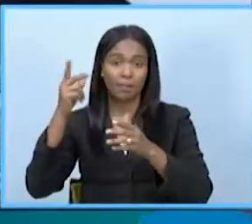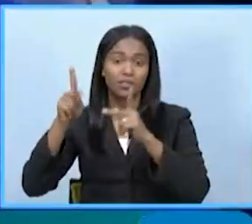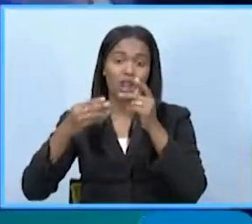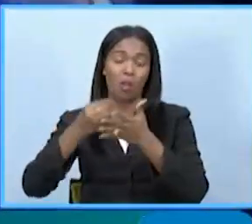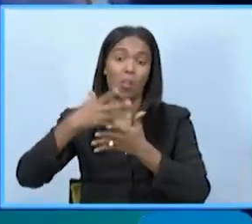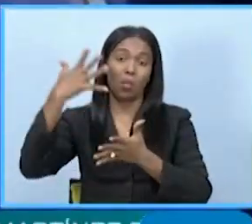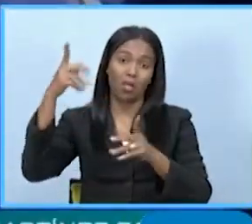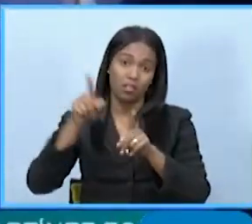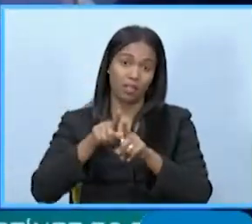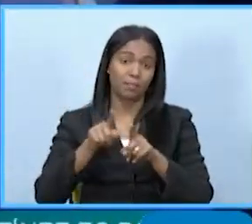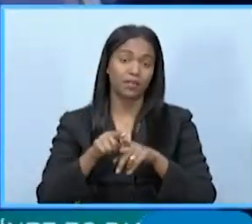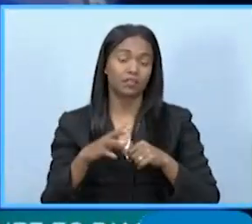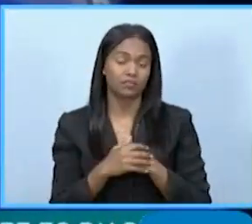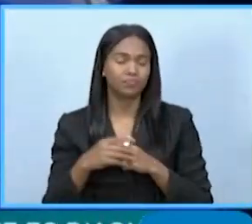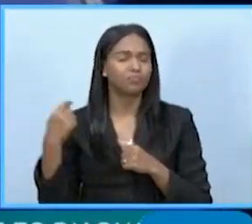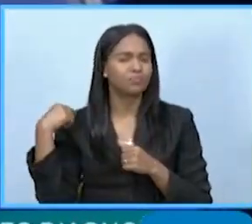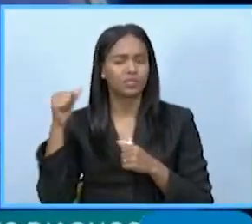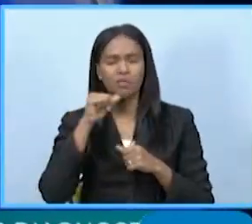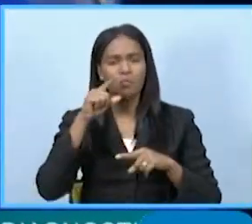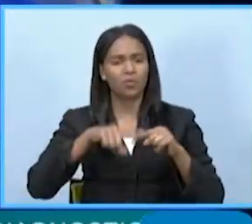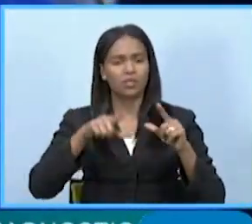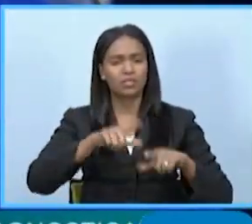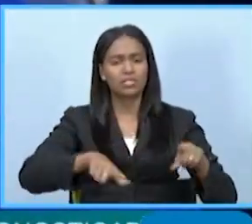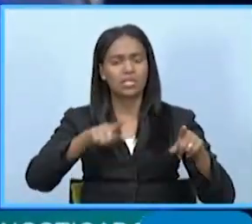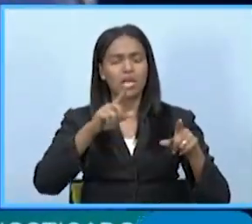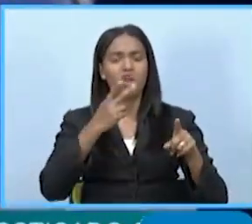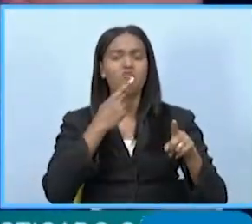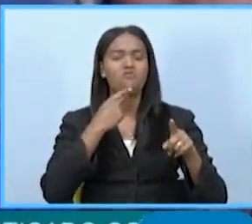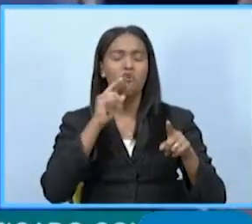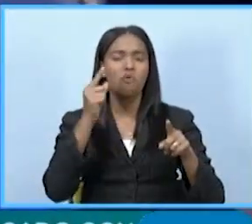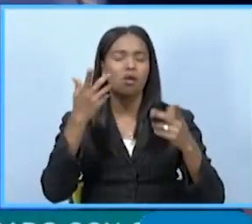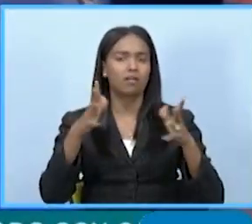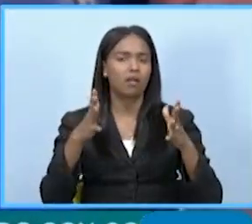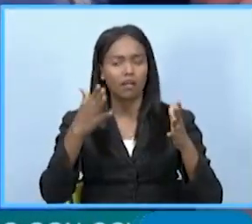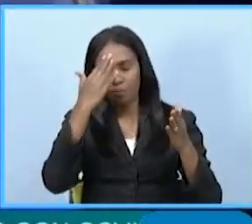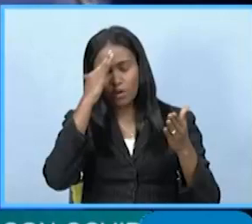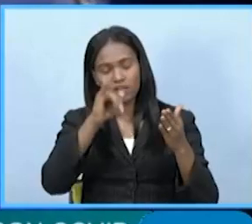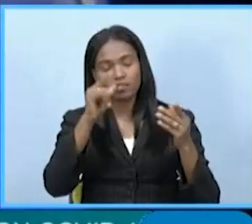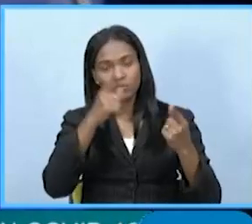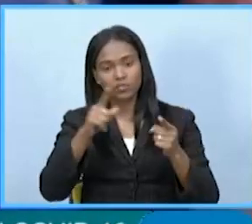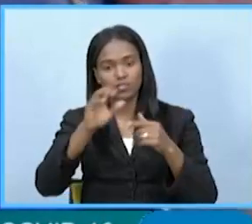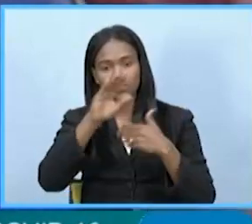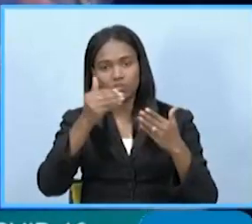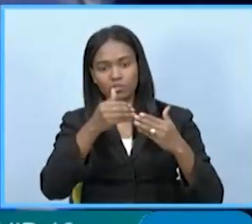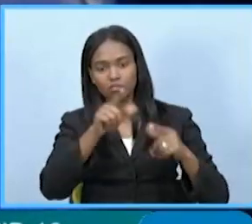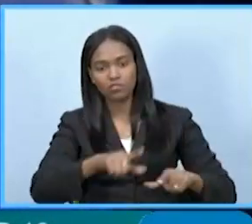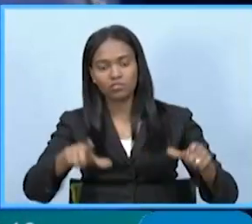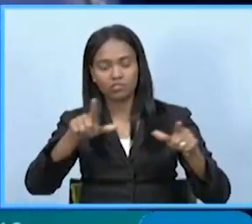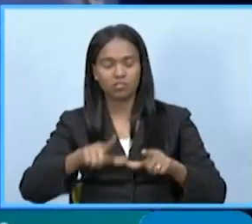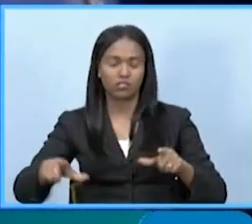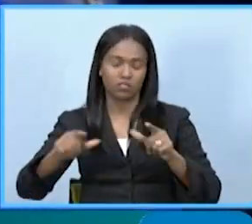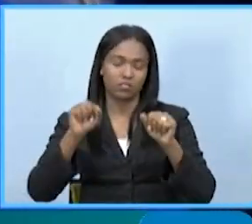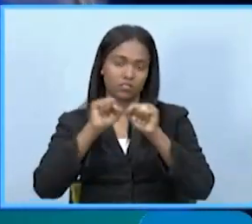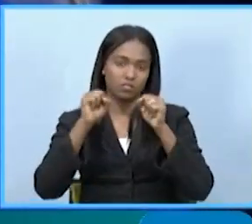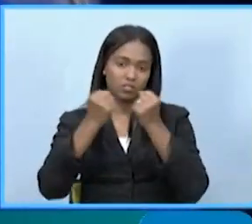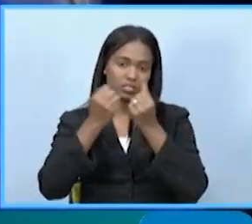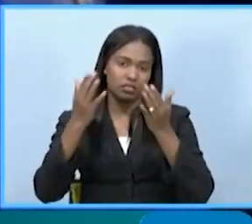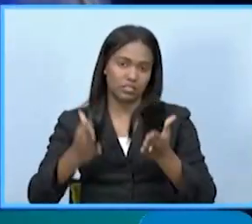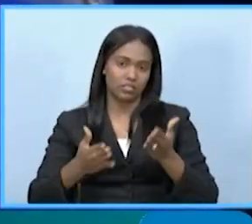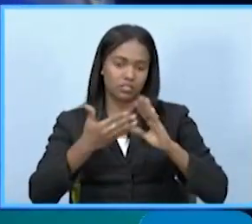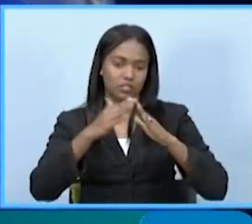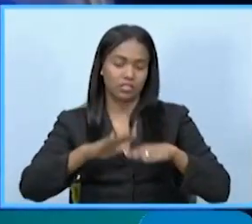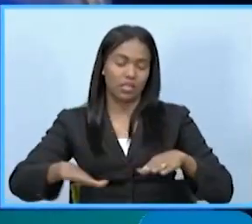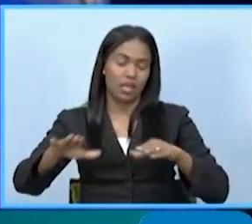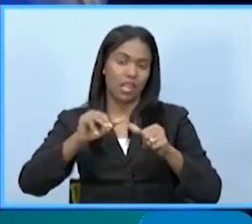alta. Bueno, no podemos decir que hay una zona roja porque esto se da en todos los estratos de la sociedad, en los